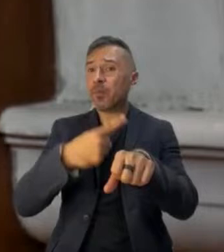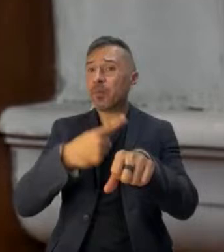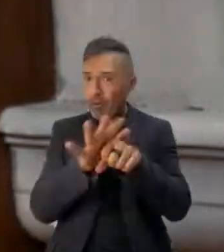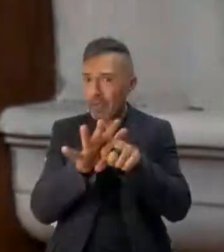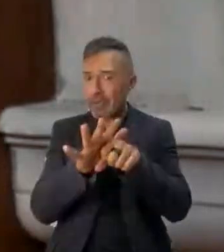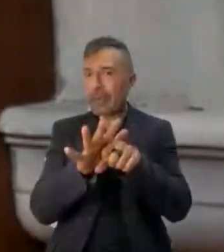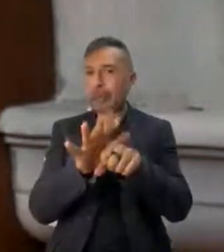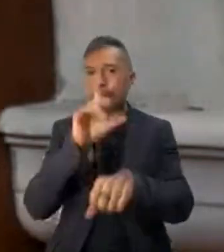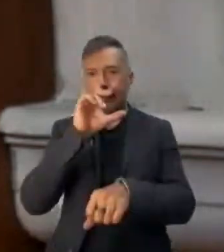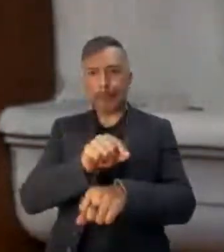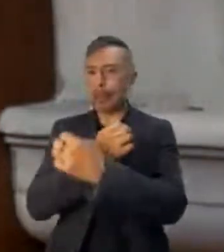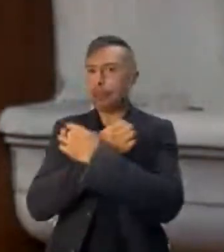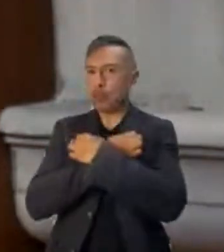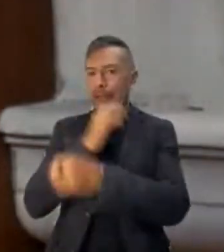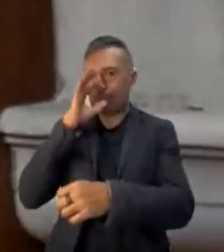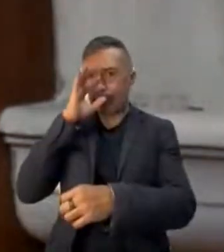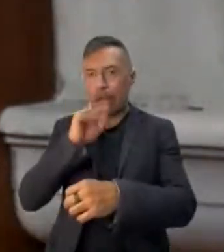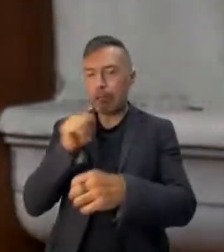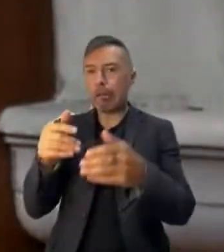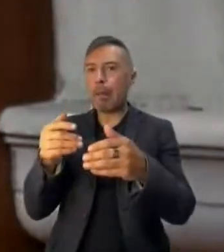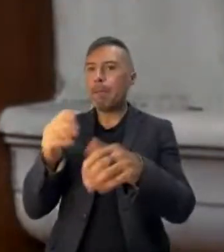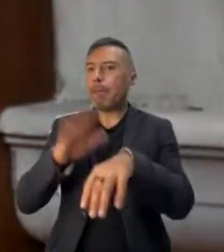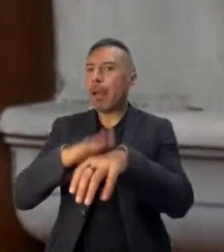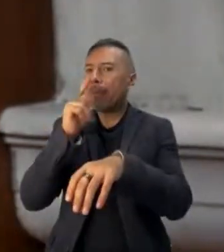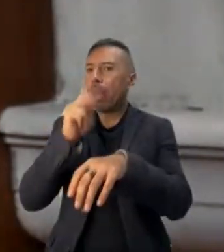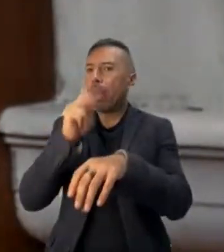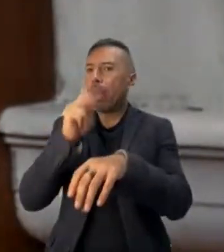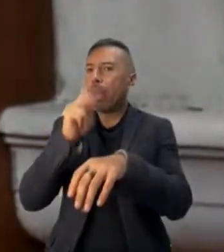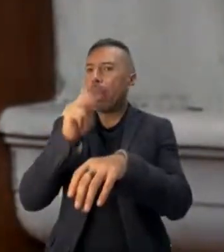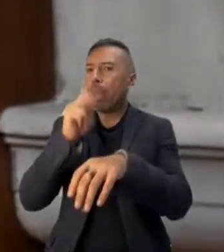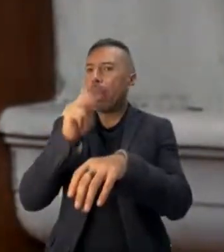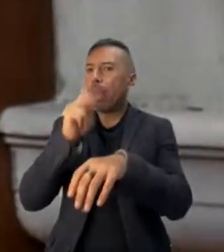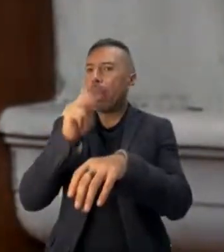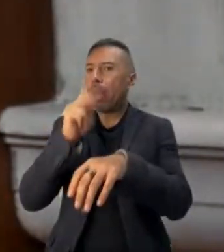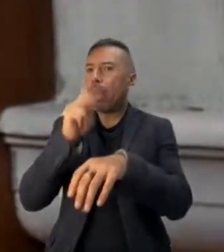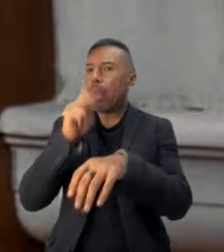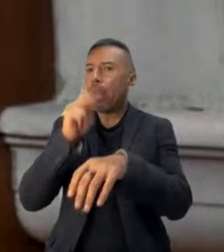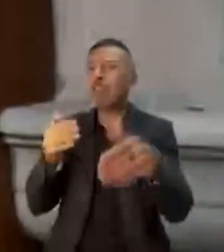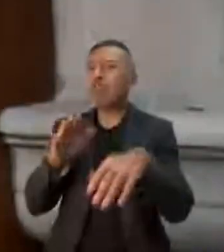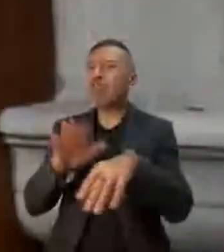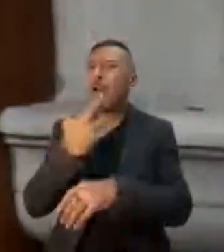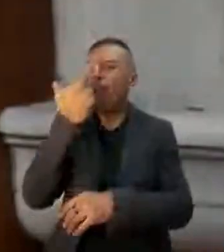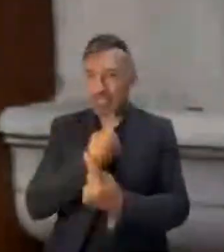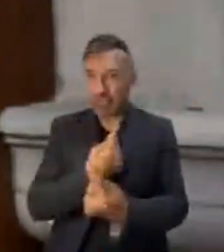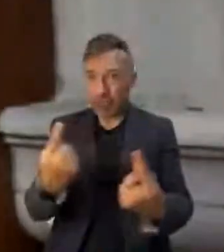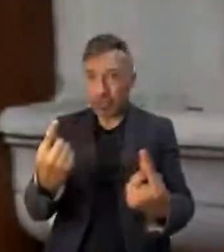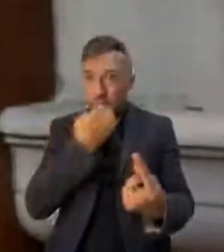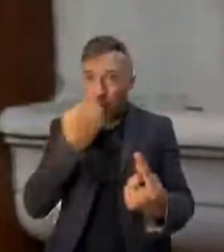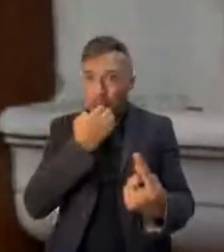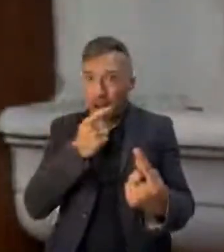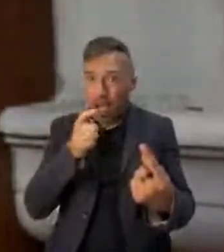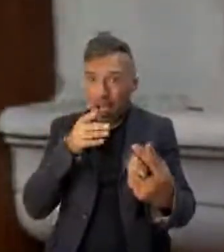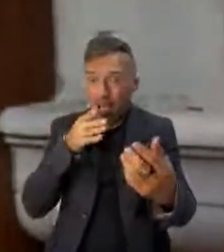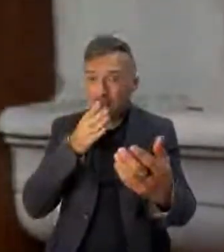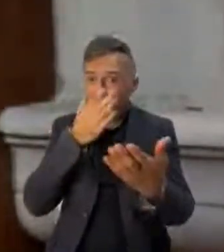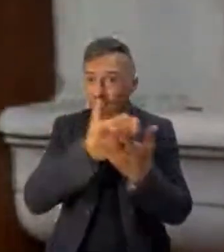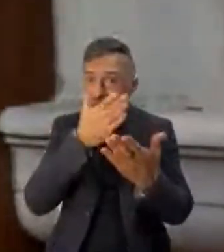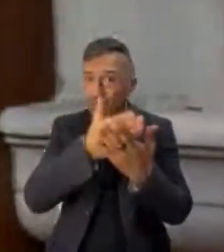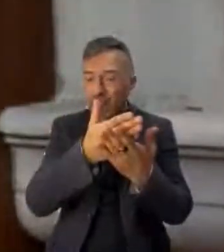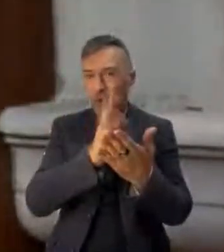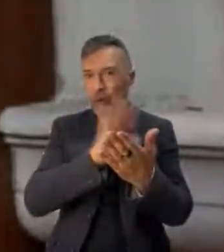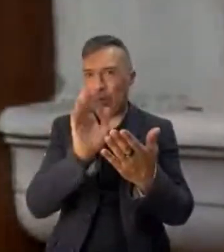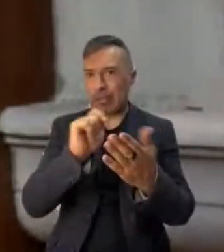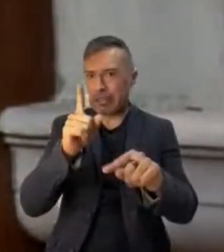les sacó a los niños de las aulas de manera inmediata, lo cual esta parte fue correcta, pero esto propició